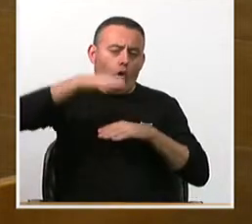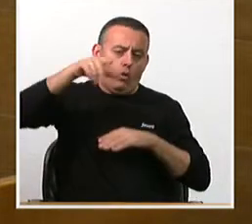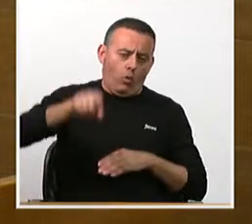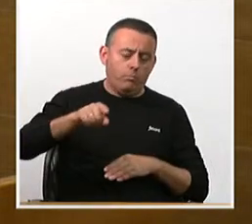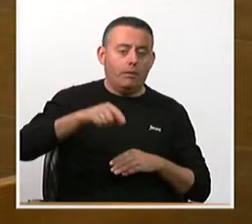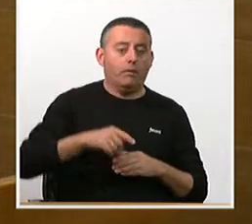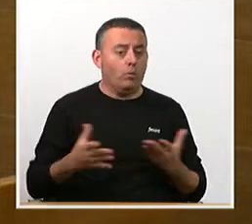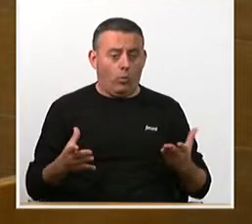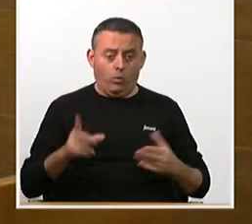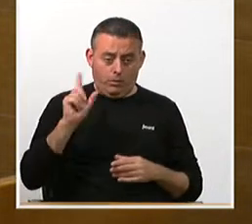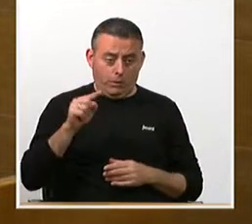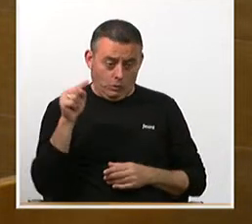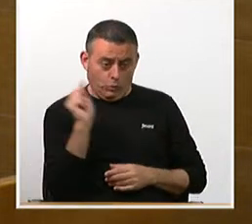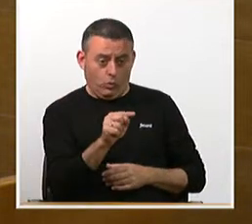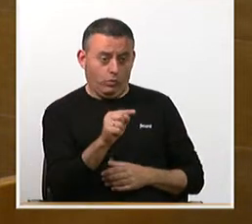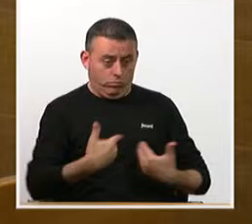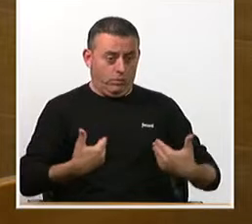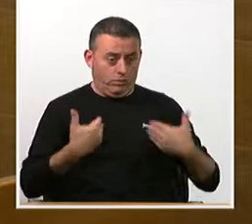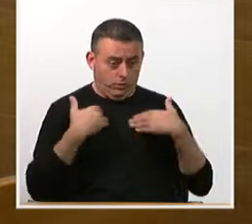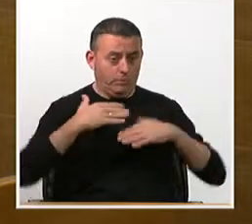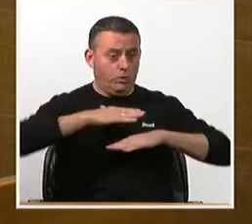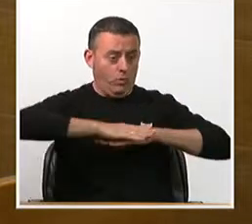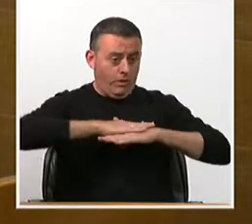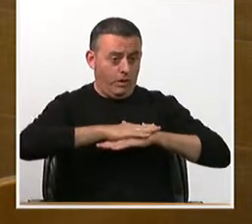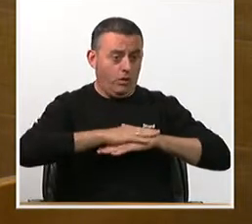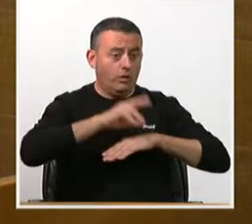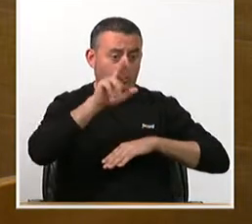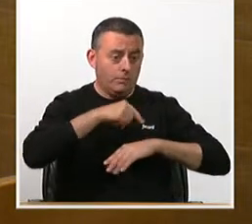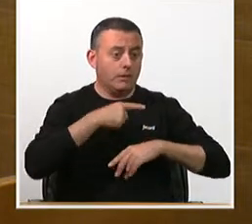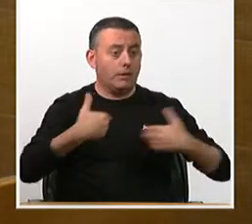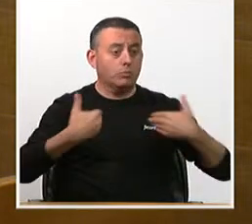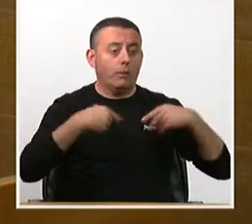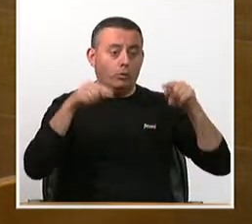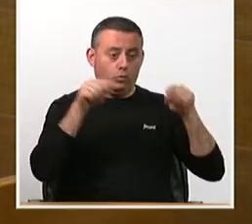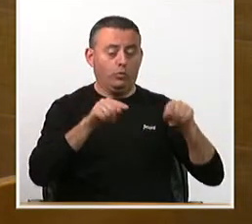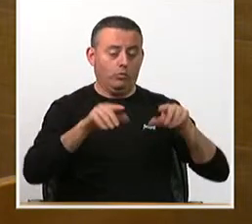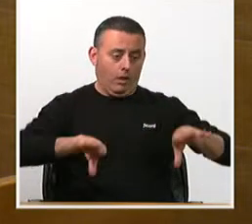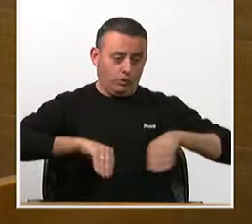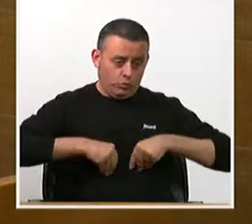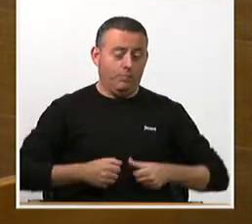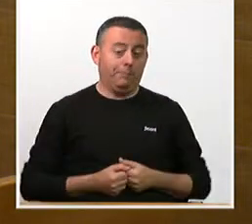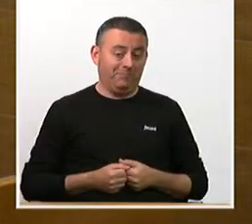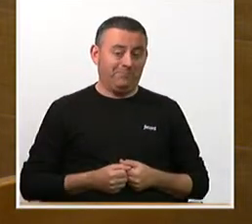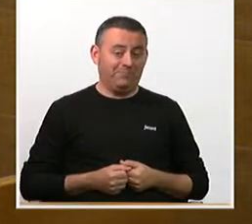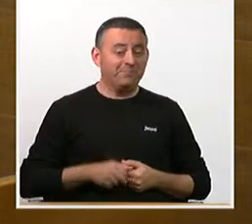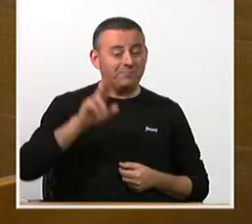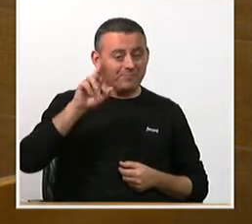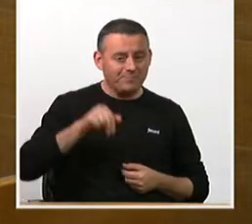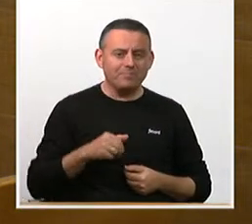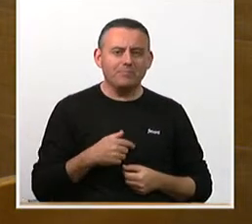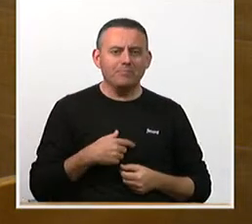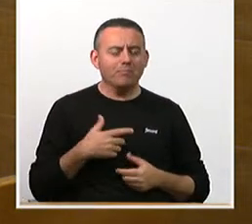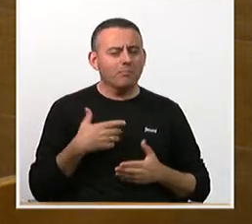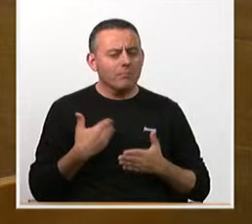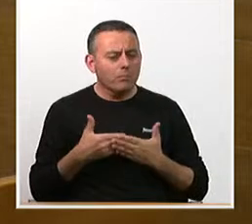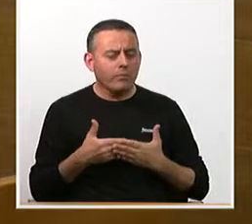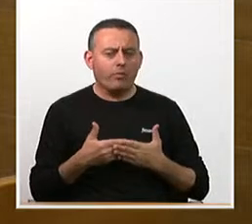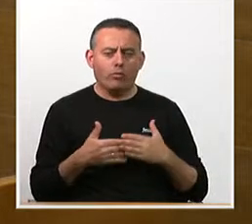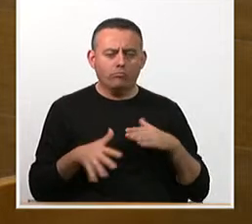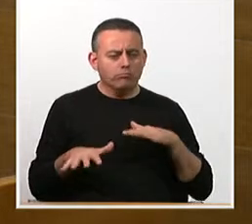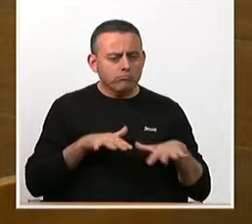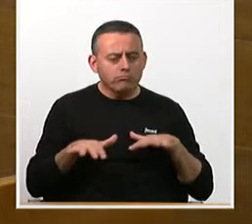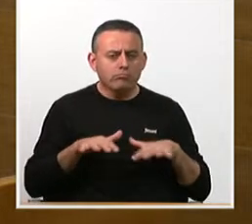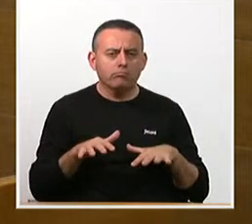como parte de las tareas de gobierno disponemos de poco tiempo para desmontar las medias verdades o falsedades que ha estado eh